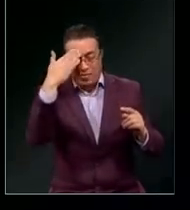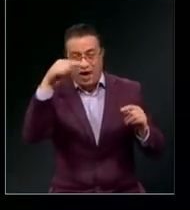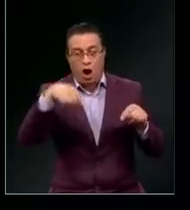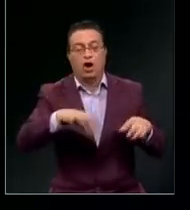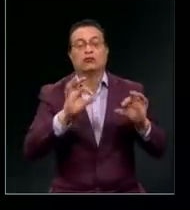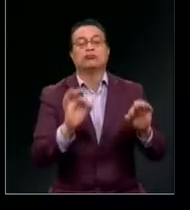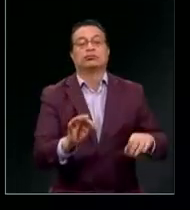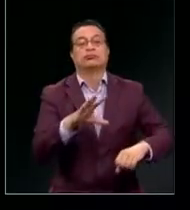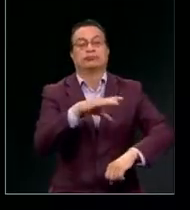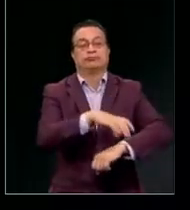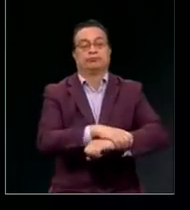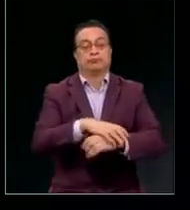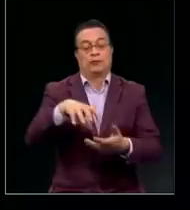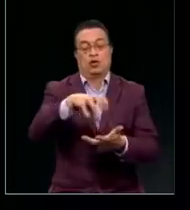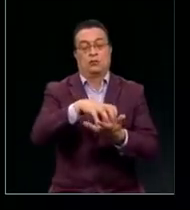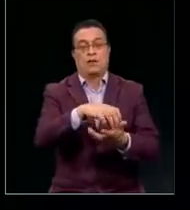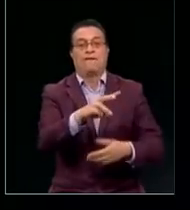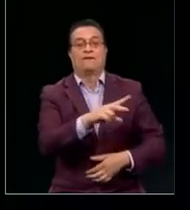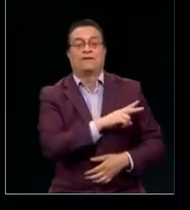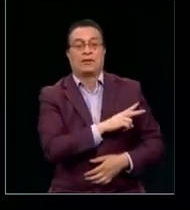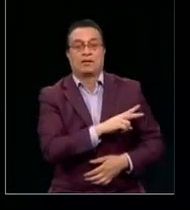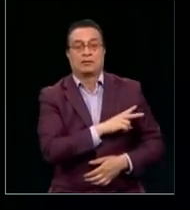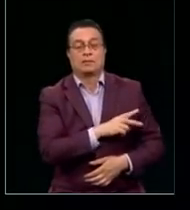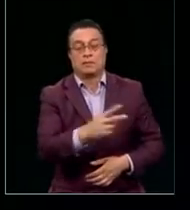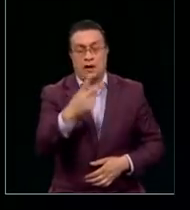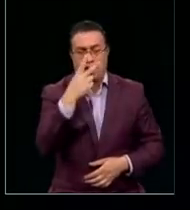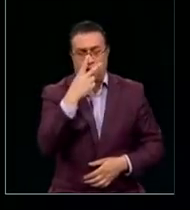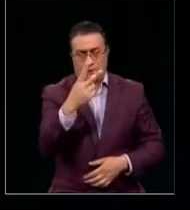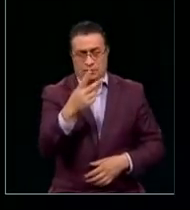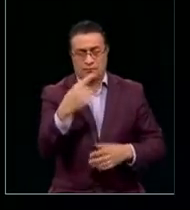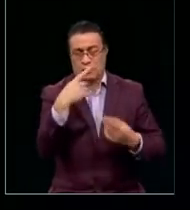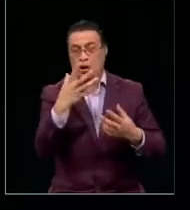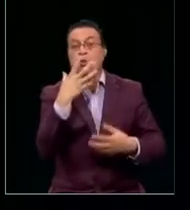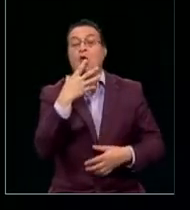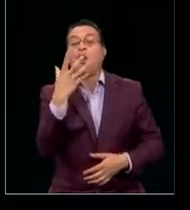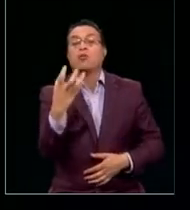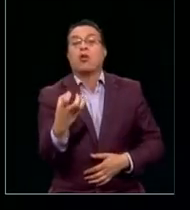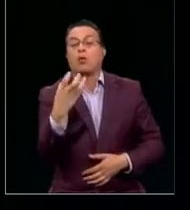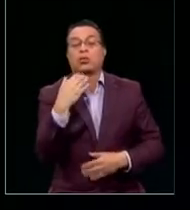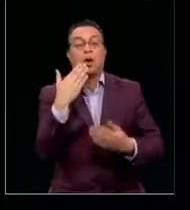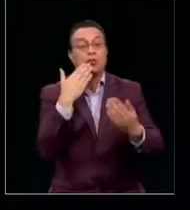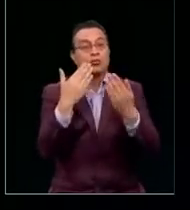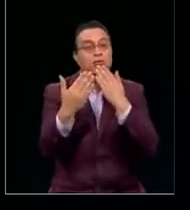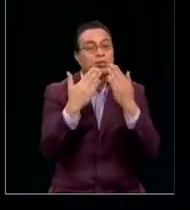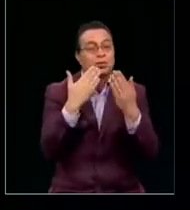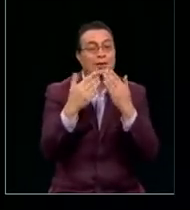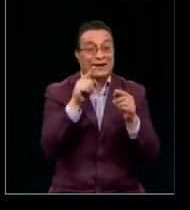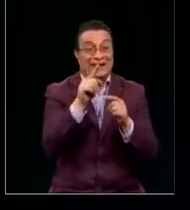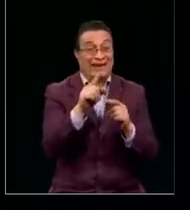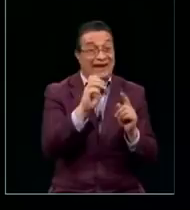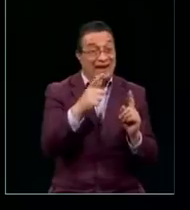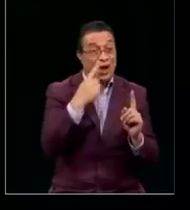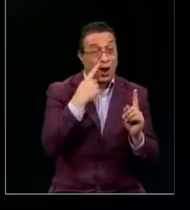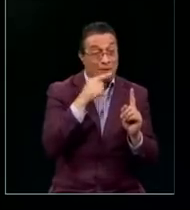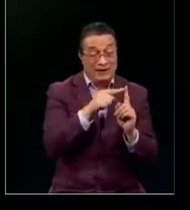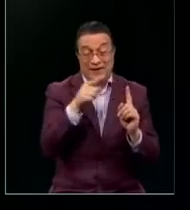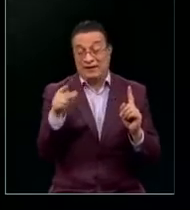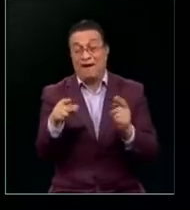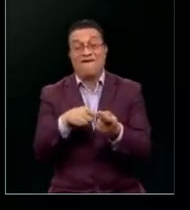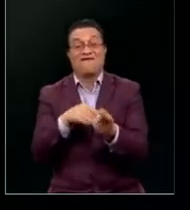como les decíamos, acá en la comuna de Valparaíso. Los invito también a revisar parte de esos audios con los que dialogaba con la familia, también